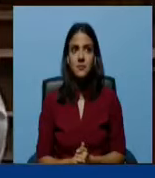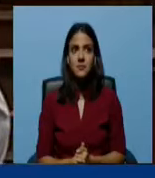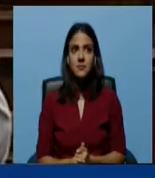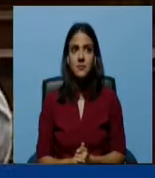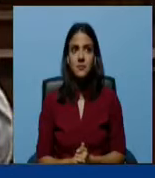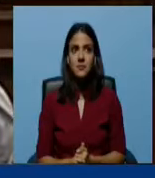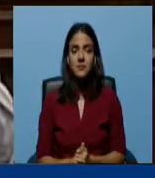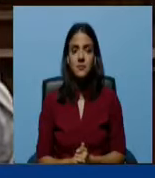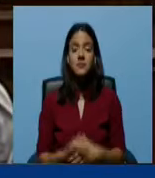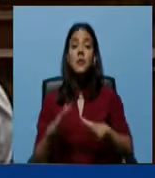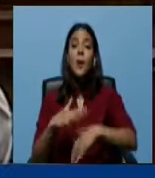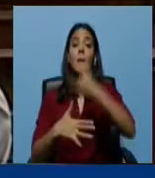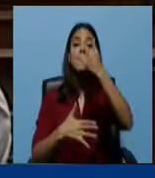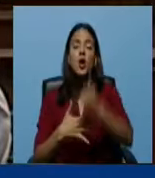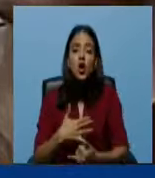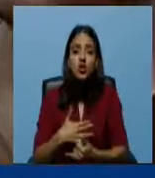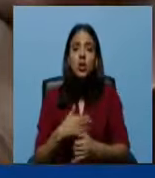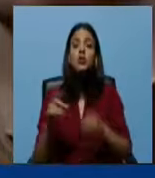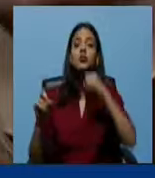El proyecto histórico.